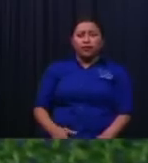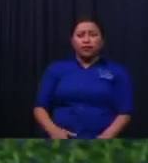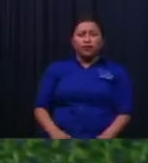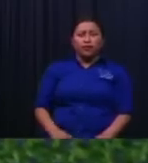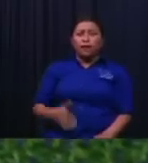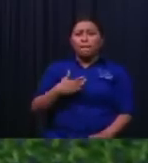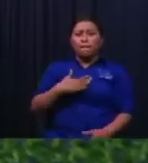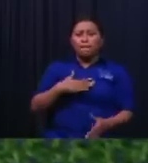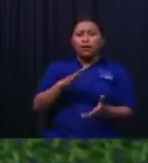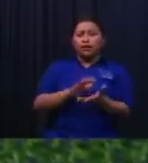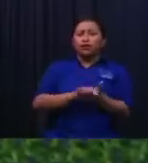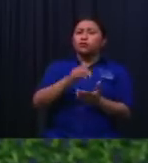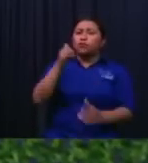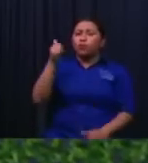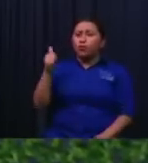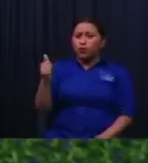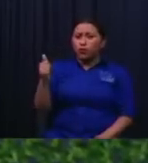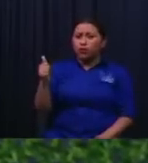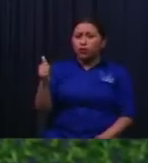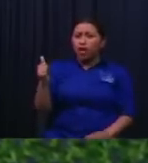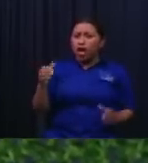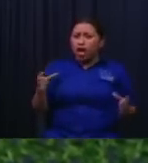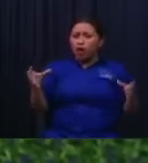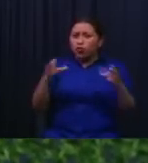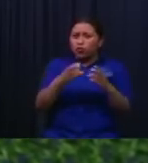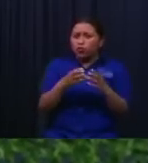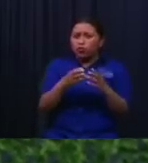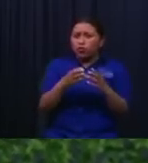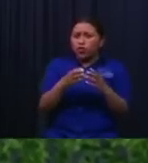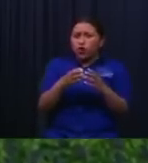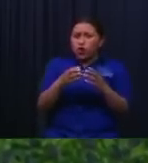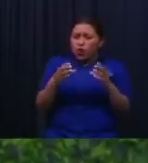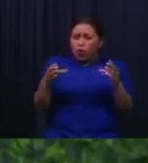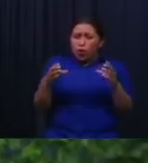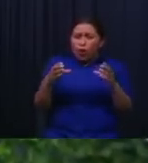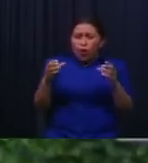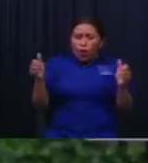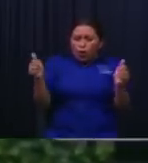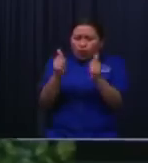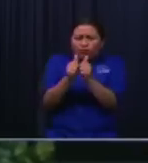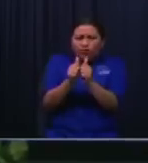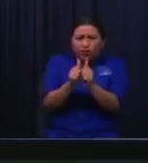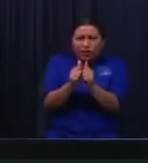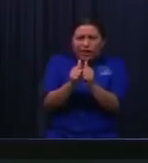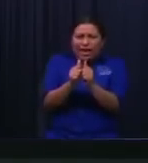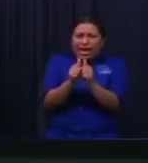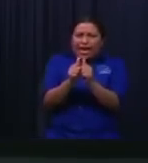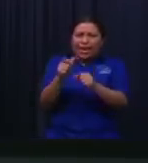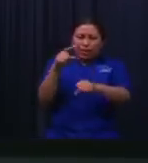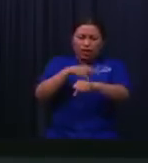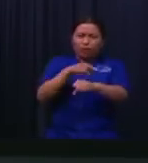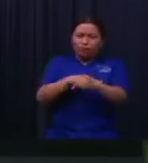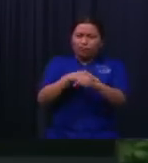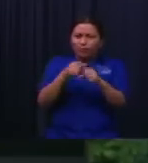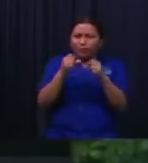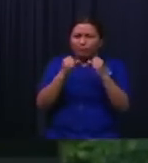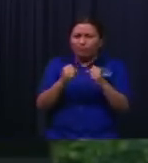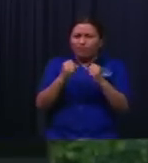Pero ¿sabe qué hacía ella? No, ¿para qué le cuento? Pero mira, hermano, ella se despojaba de sus